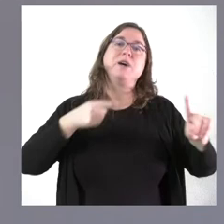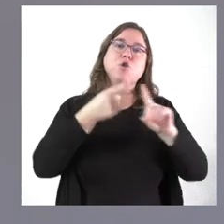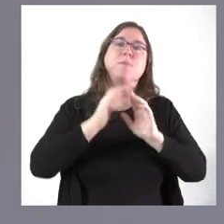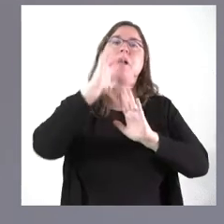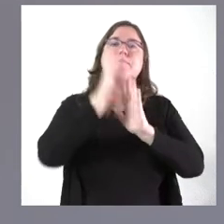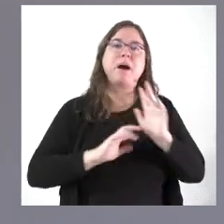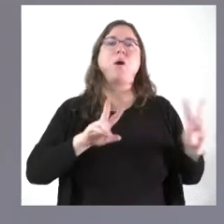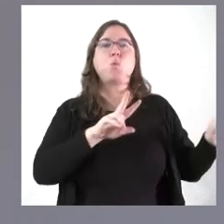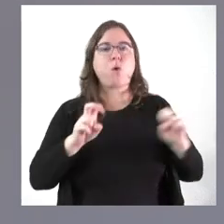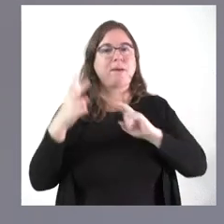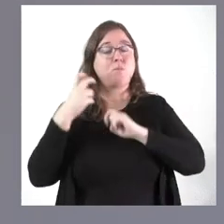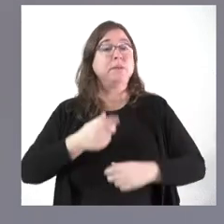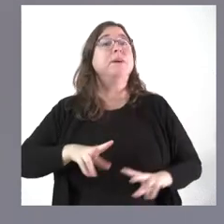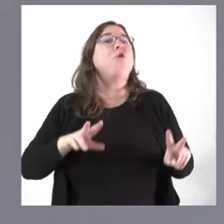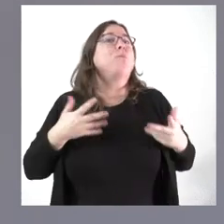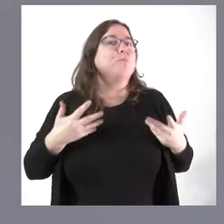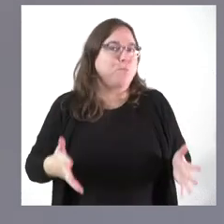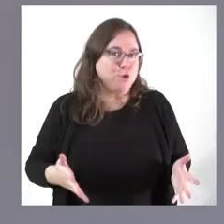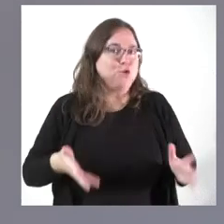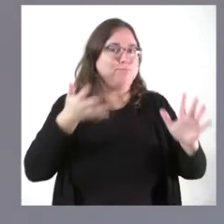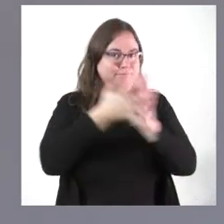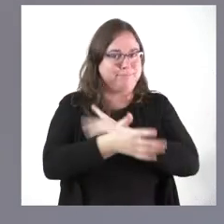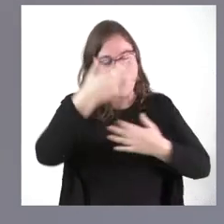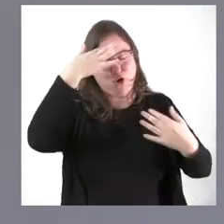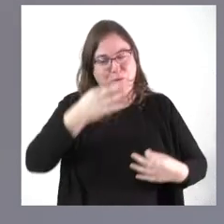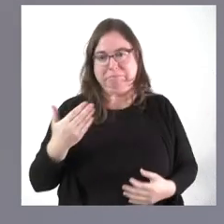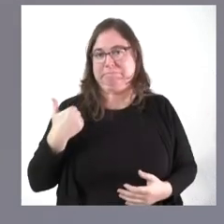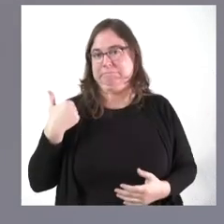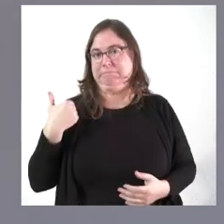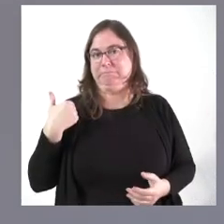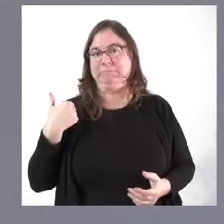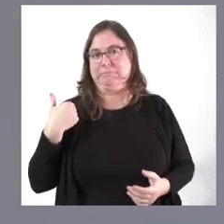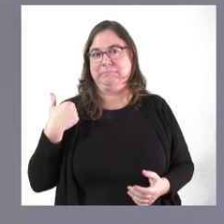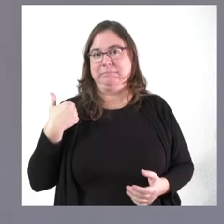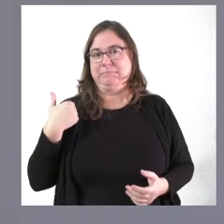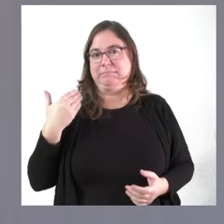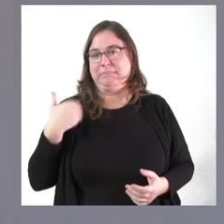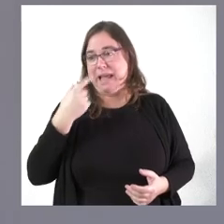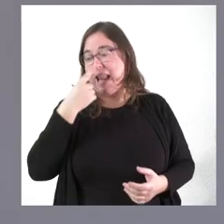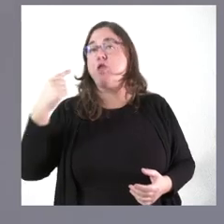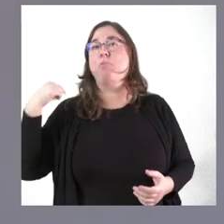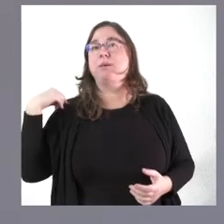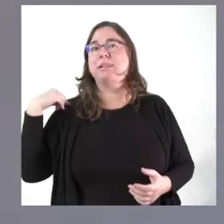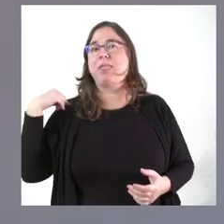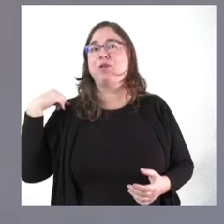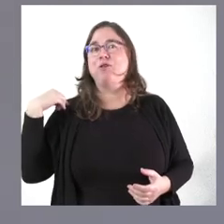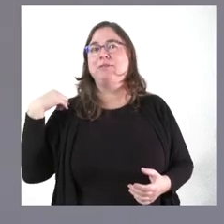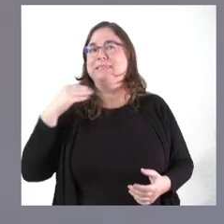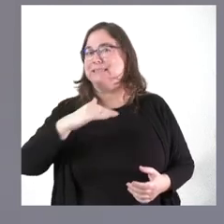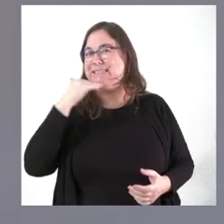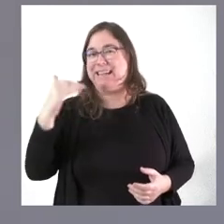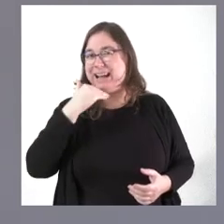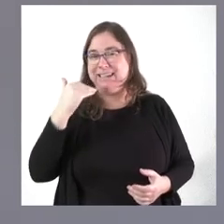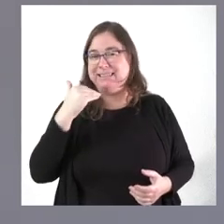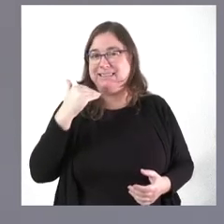rebajas de impuestos todavía es pronto para que yo le concrete lógicamente acabamos de tener el año pasado una práctica eliminación